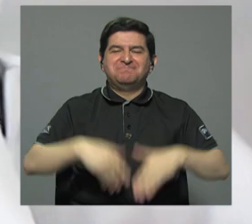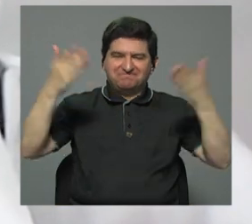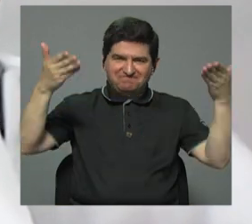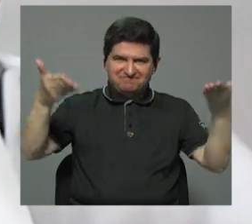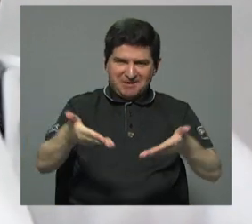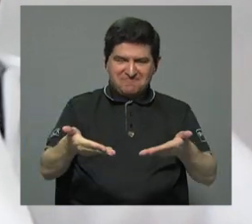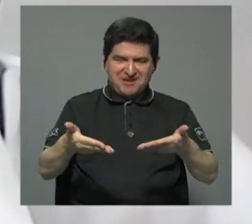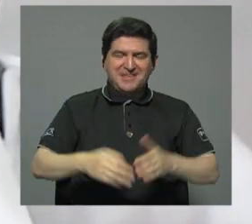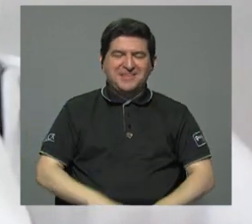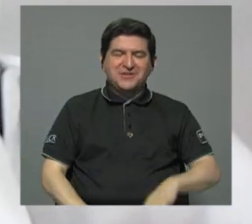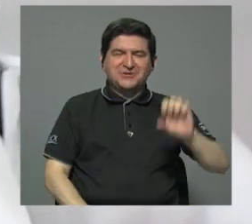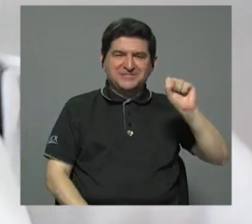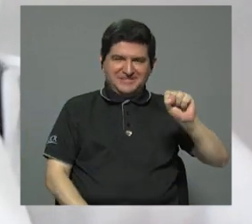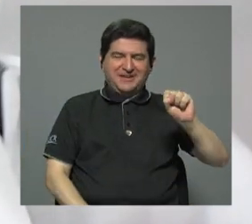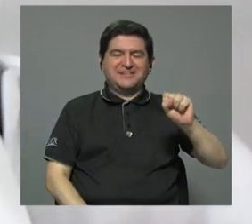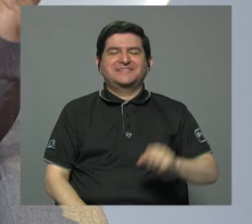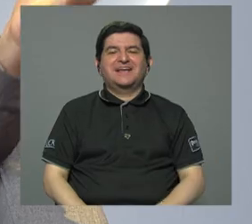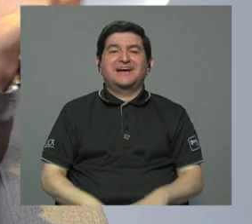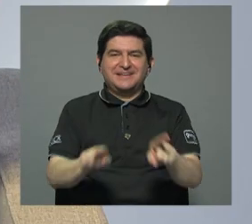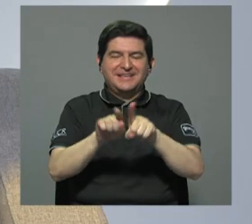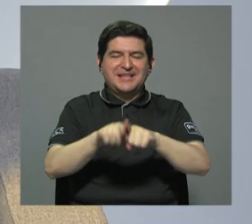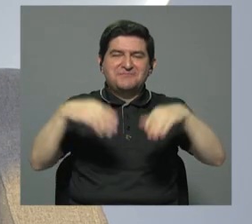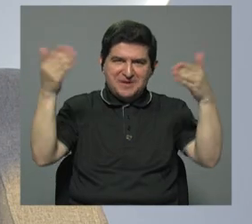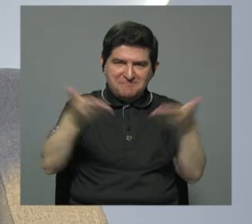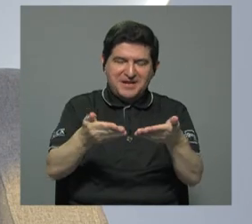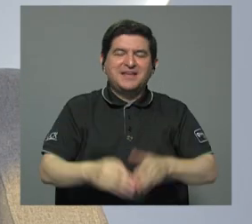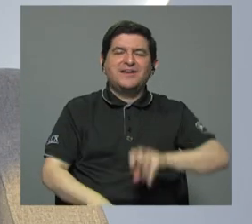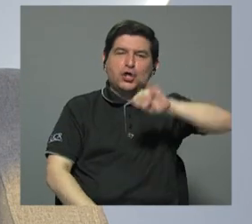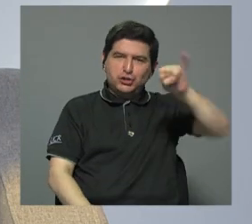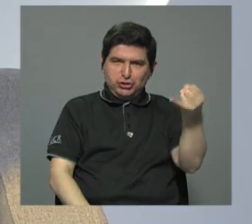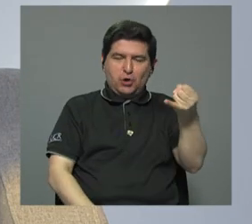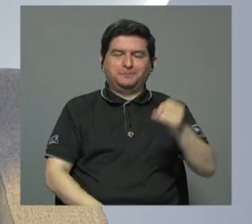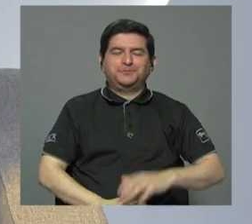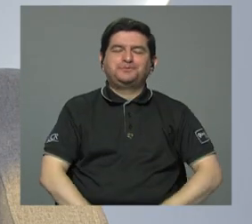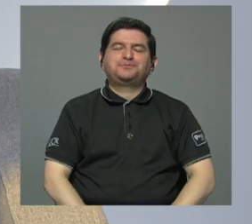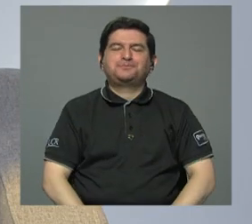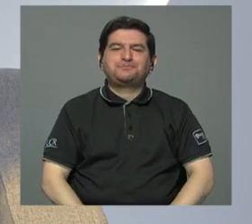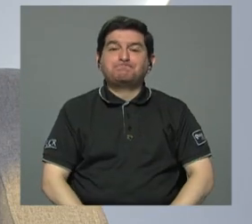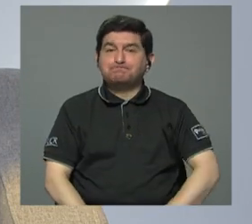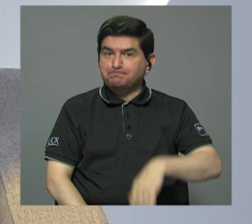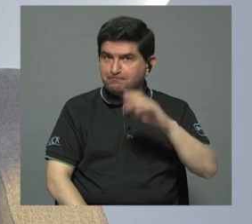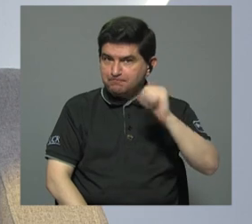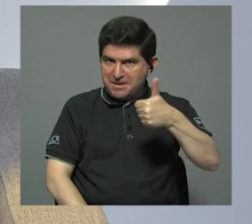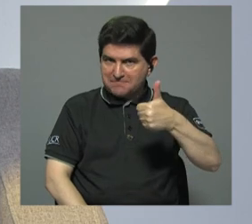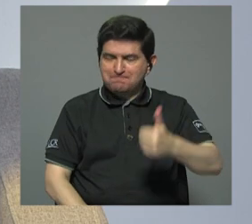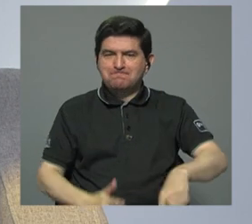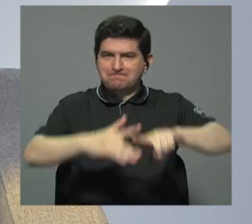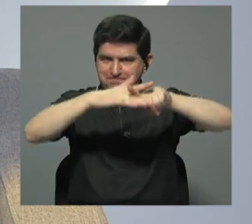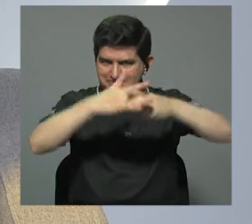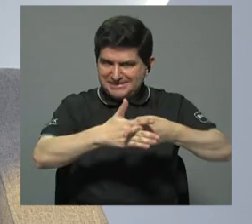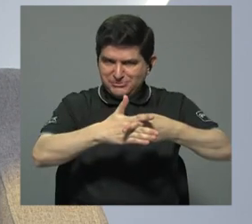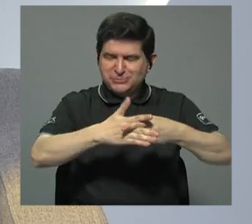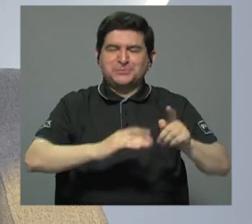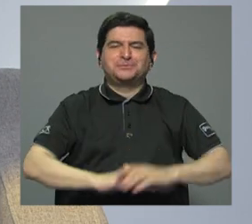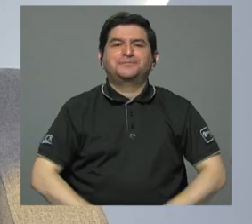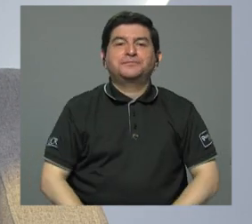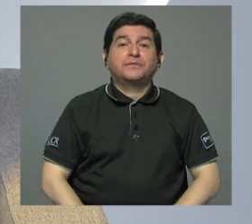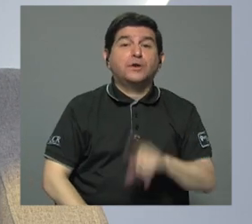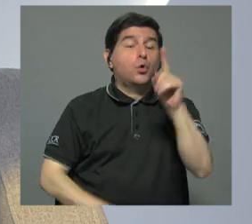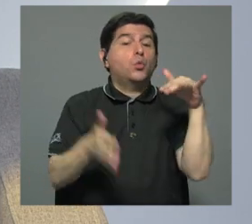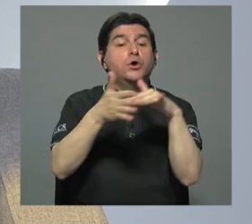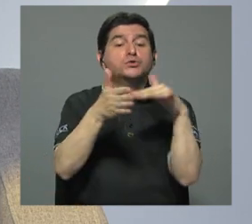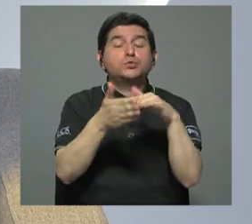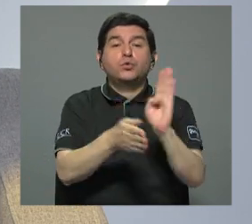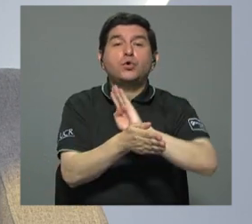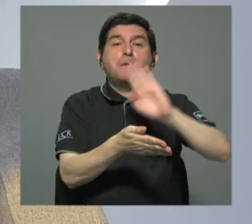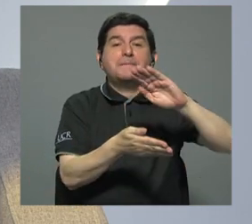Bienvenido don Sebastián y bienvenido también don John. Bueno, para iniciar, hay un estudio del